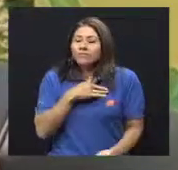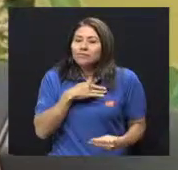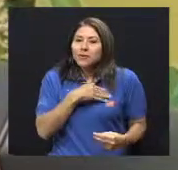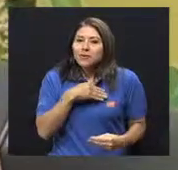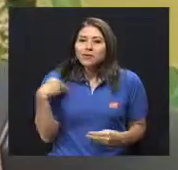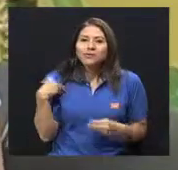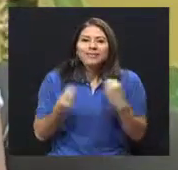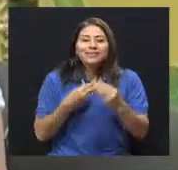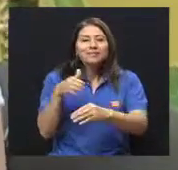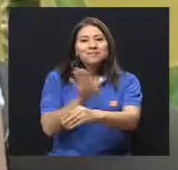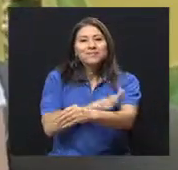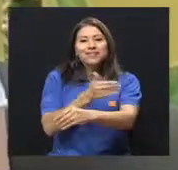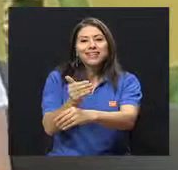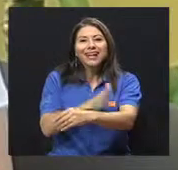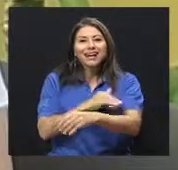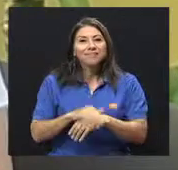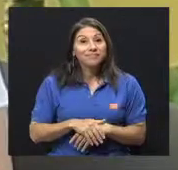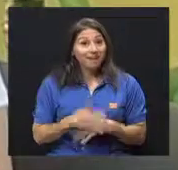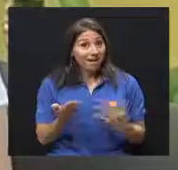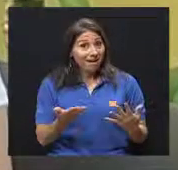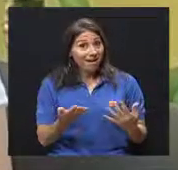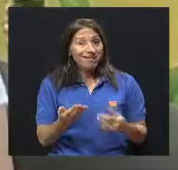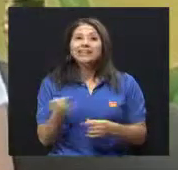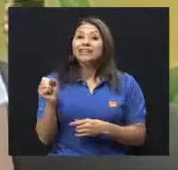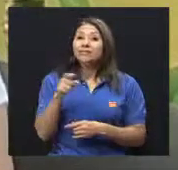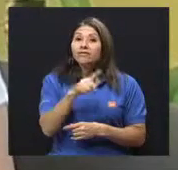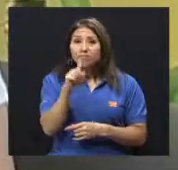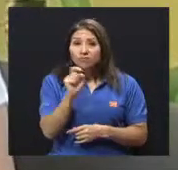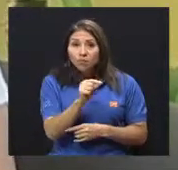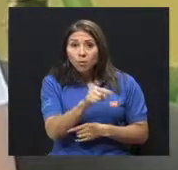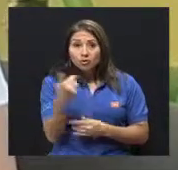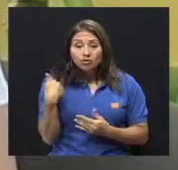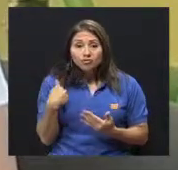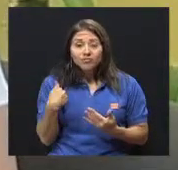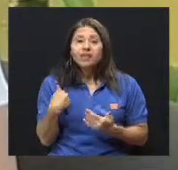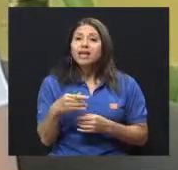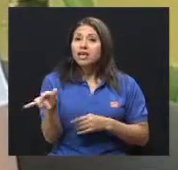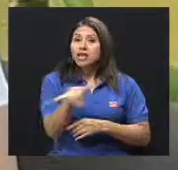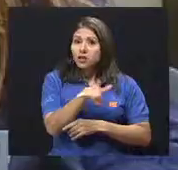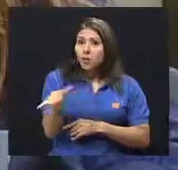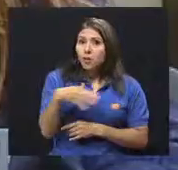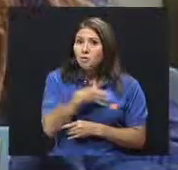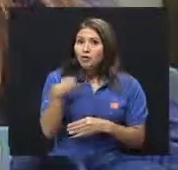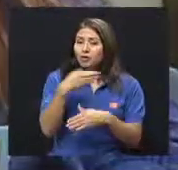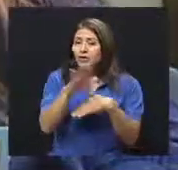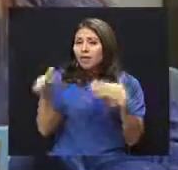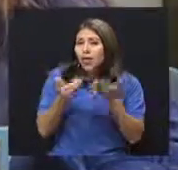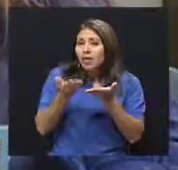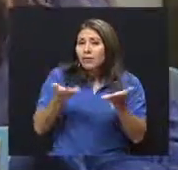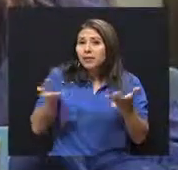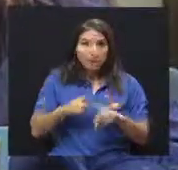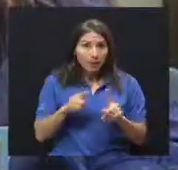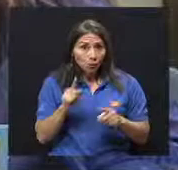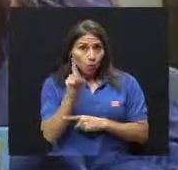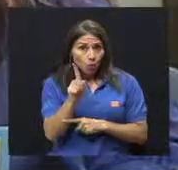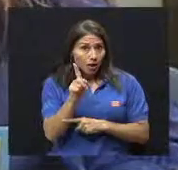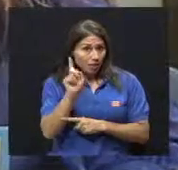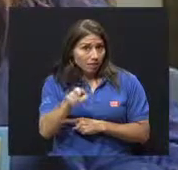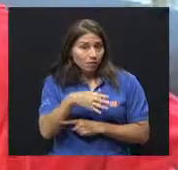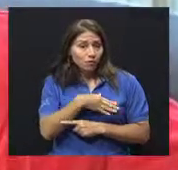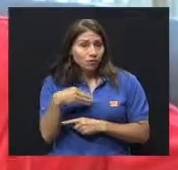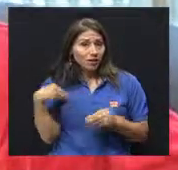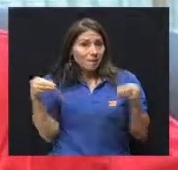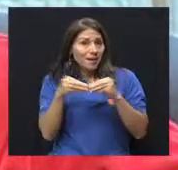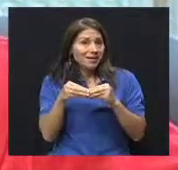es música. ¿Música? ¿Y vos, Derek? Igual, me gustan todas. Pero hay una que te tiene que gustar más.